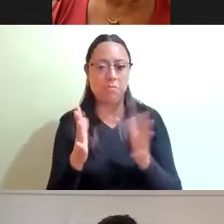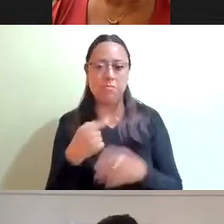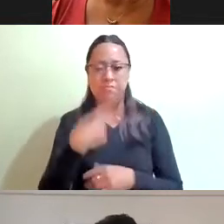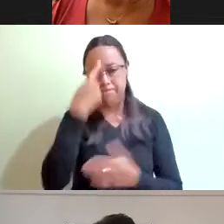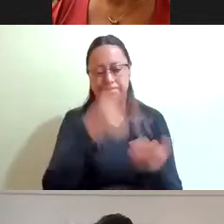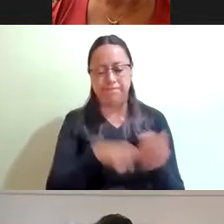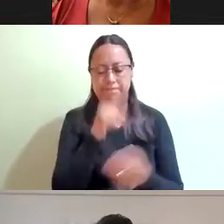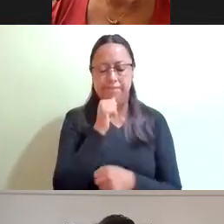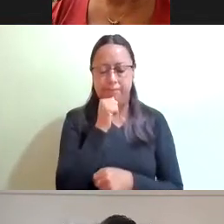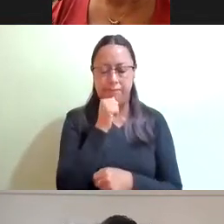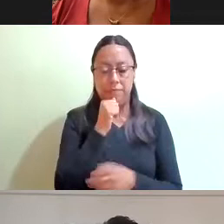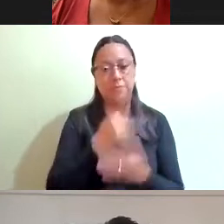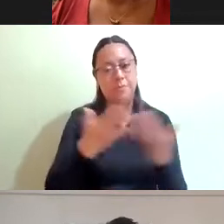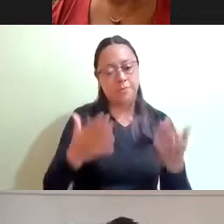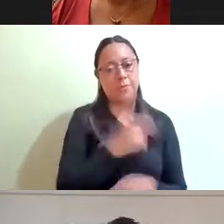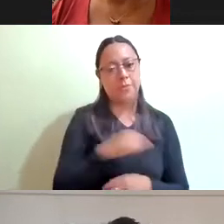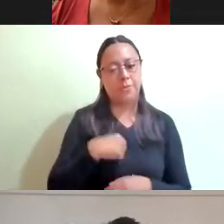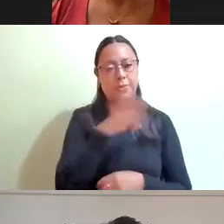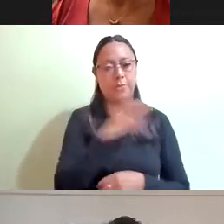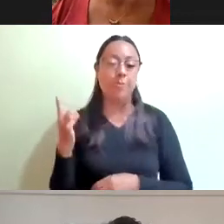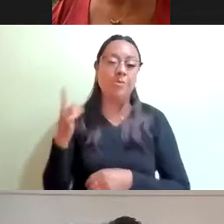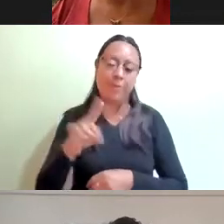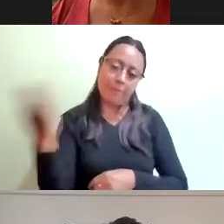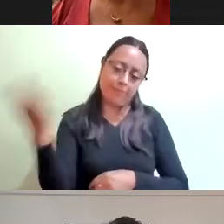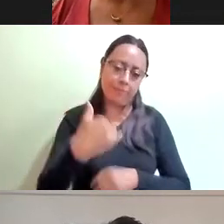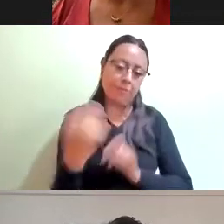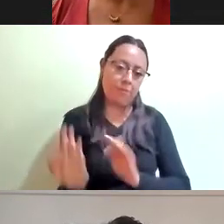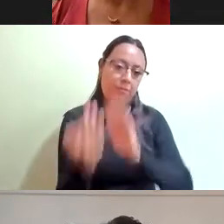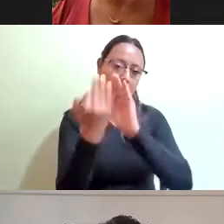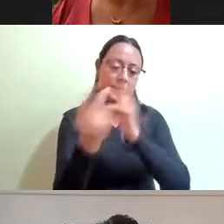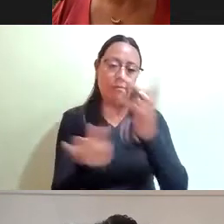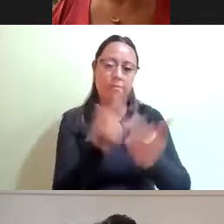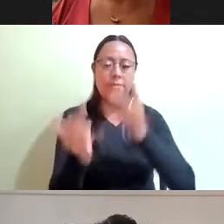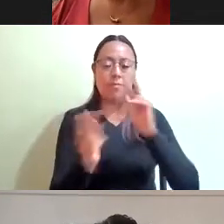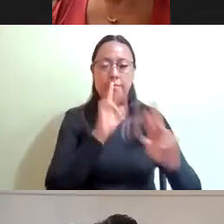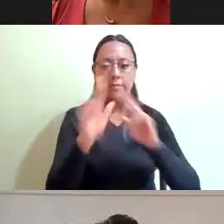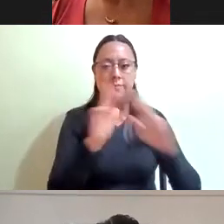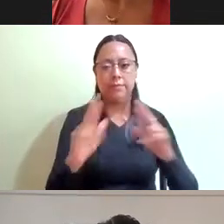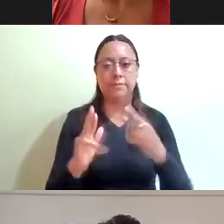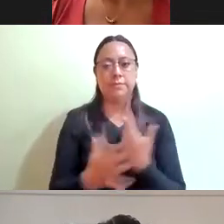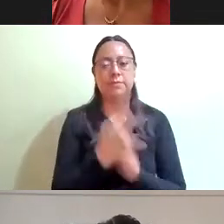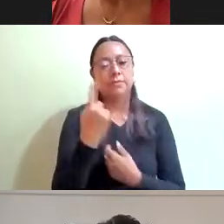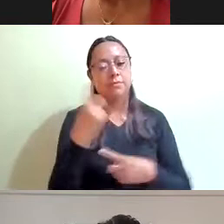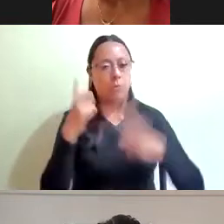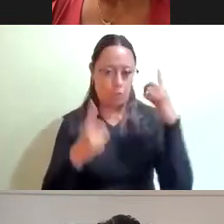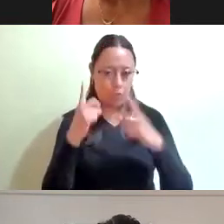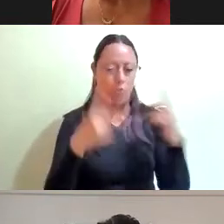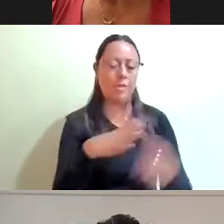Mandar a comparecer a partir de que existan dudas o se quisiera ampliar la información.